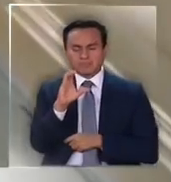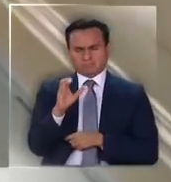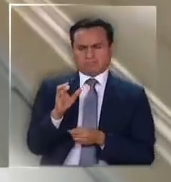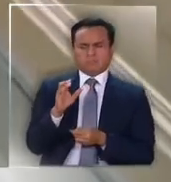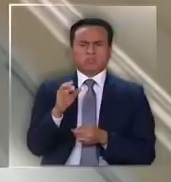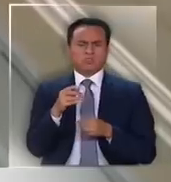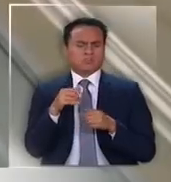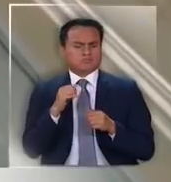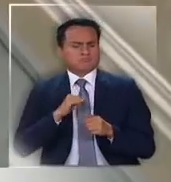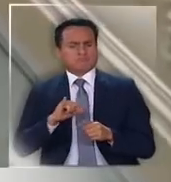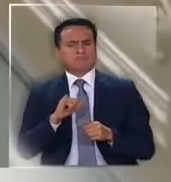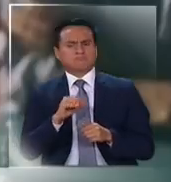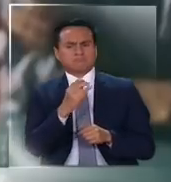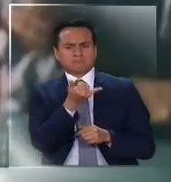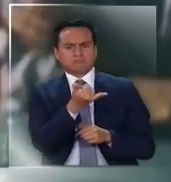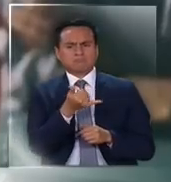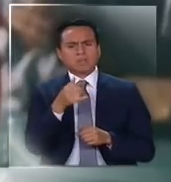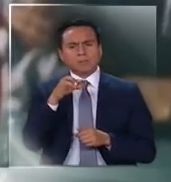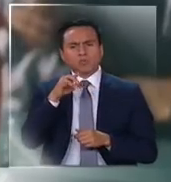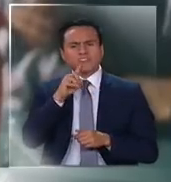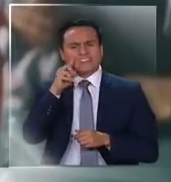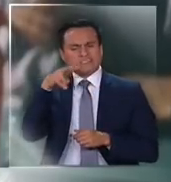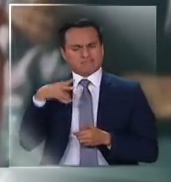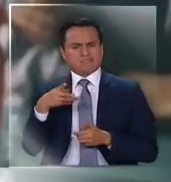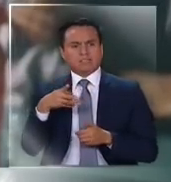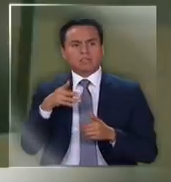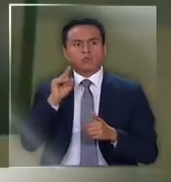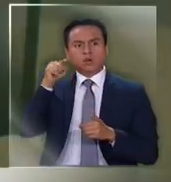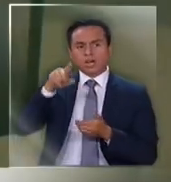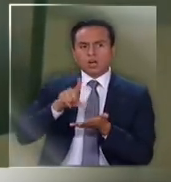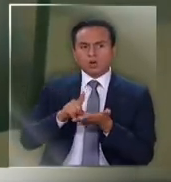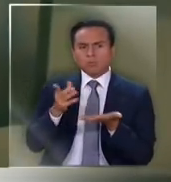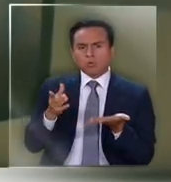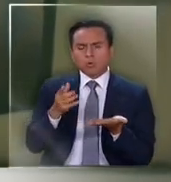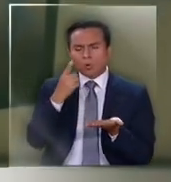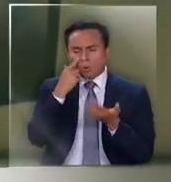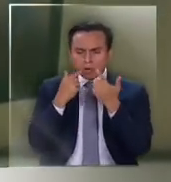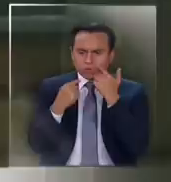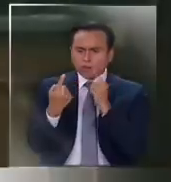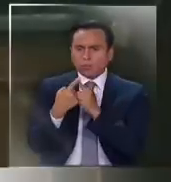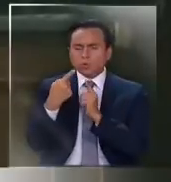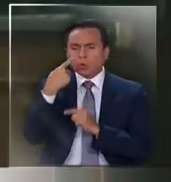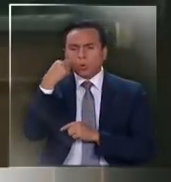presidente ruso Vladimir Putin. Venimos de un lugar donde es común ver a un hombre llorar por otro hombre.